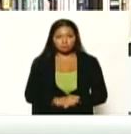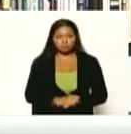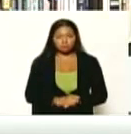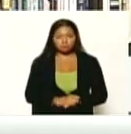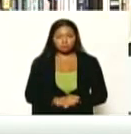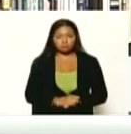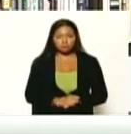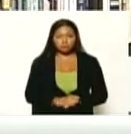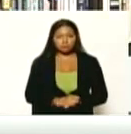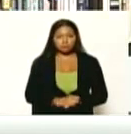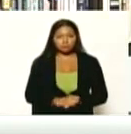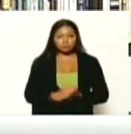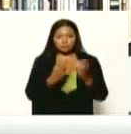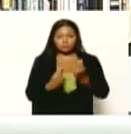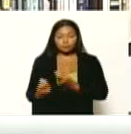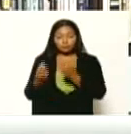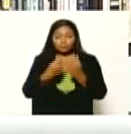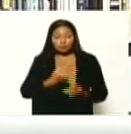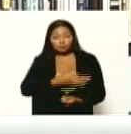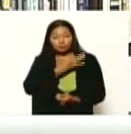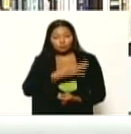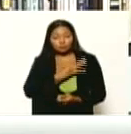de la economía social.